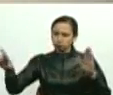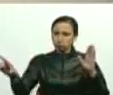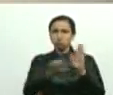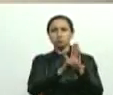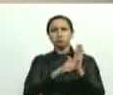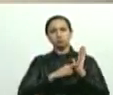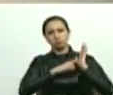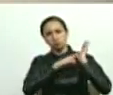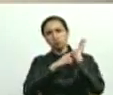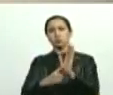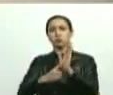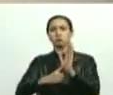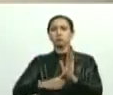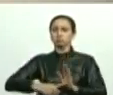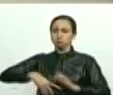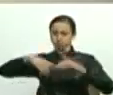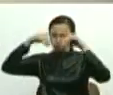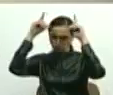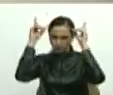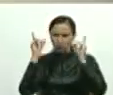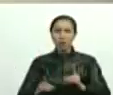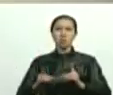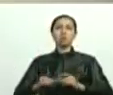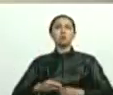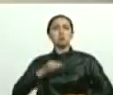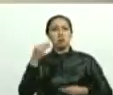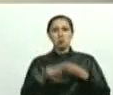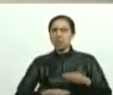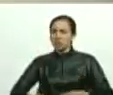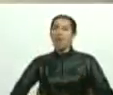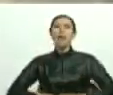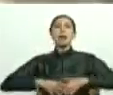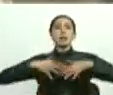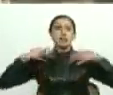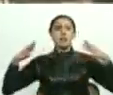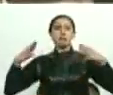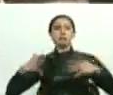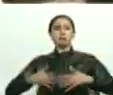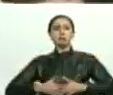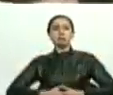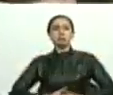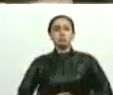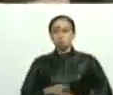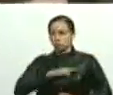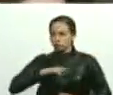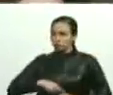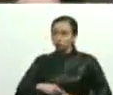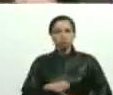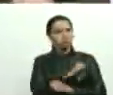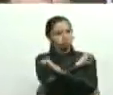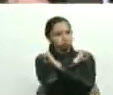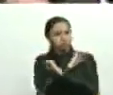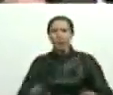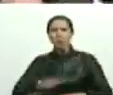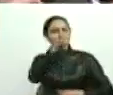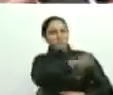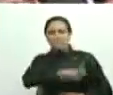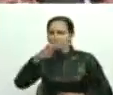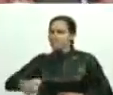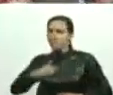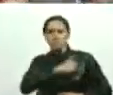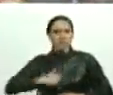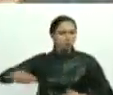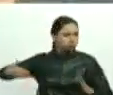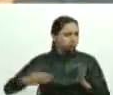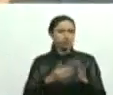y tomaremos decisiones draconianas. No vamos a permitir que nadie cabalgue este